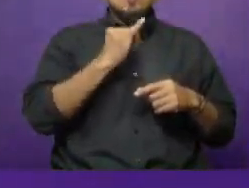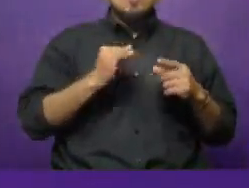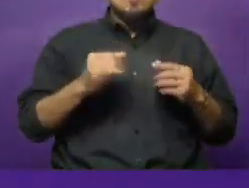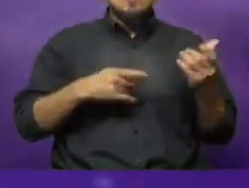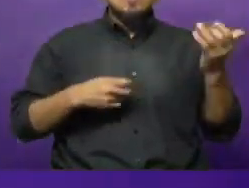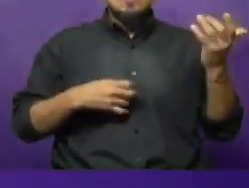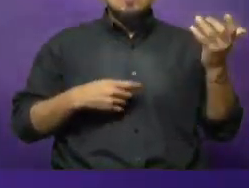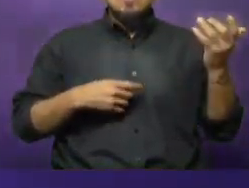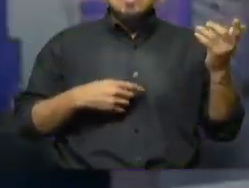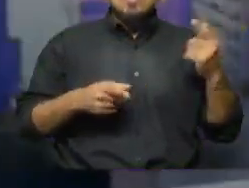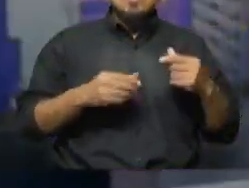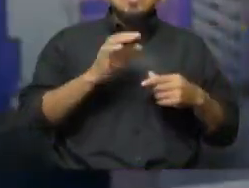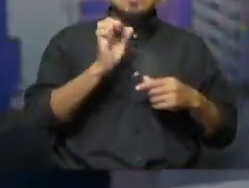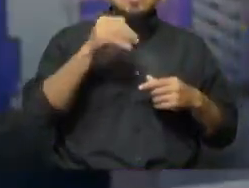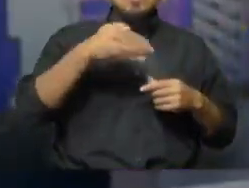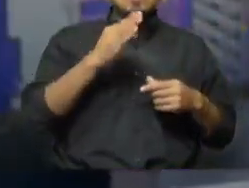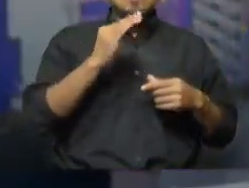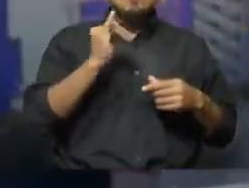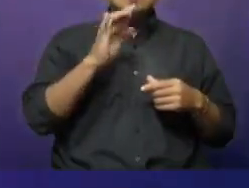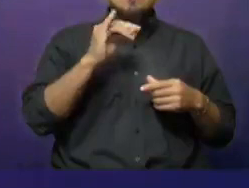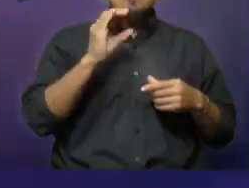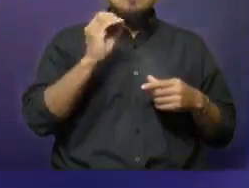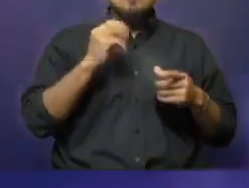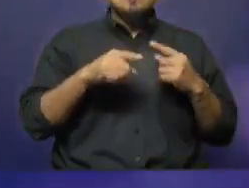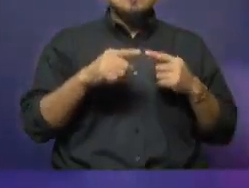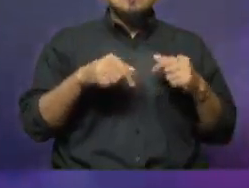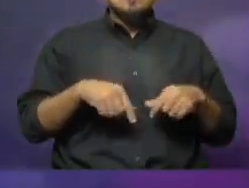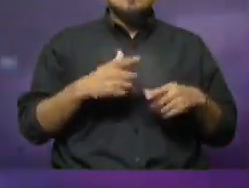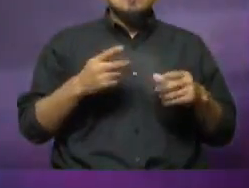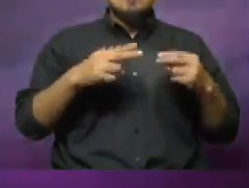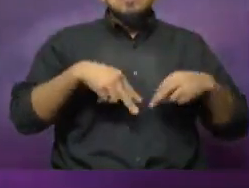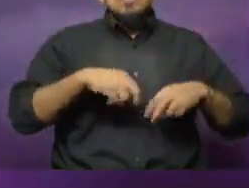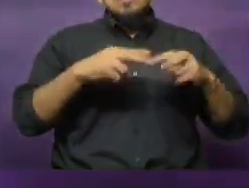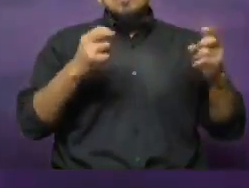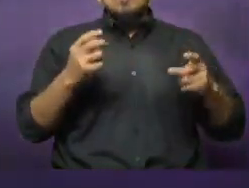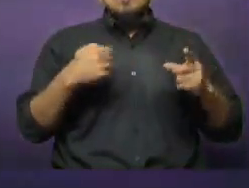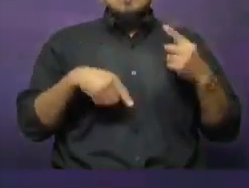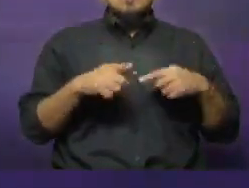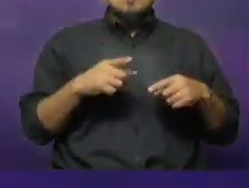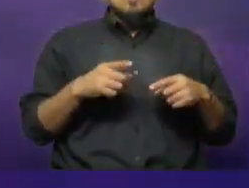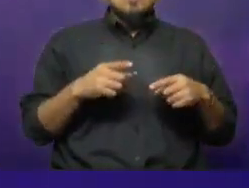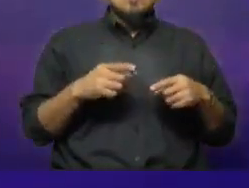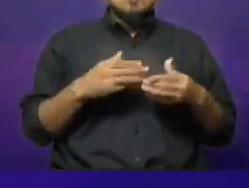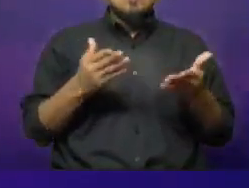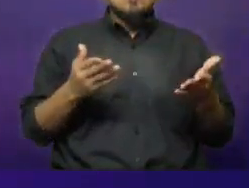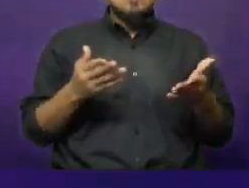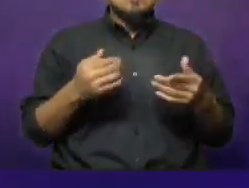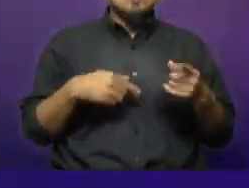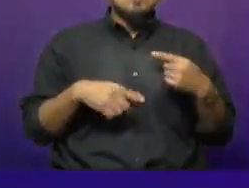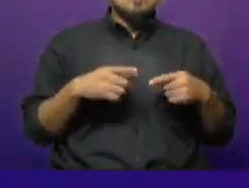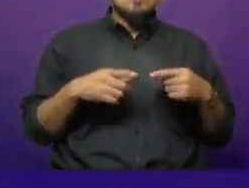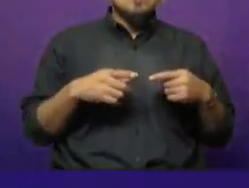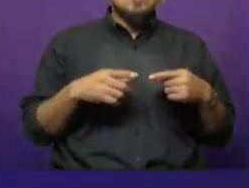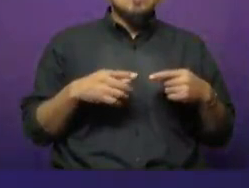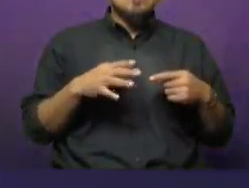que nos acompañó con Empírico, sí, aquella vez. Y bueno, en esa búsqueda en realidad es como un juego también, y